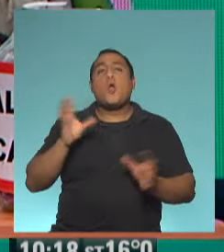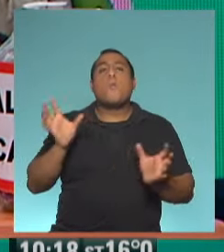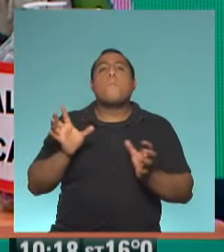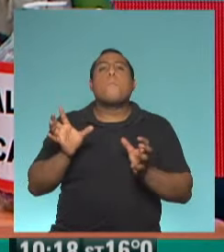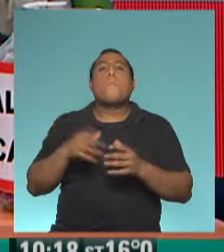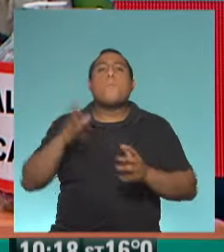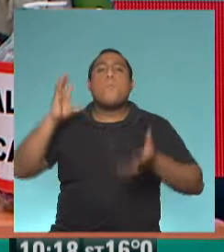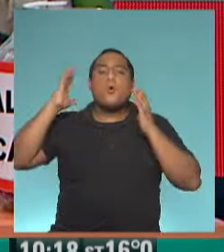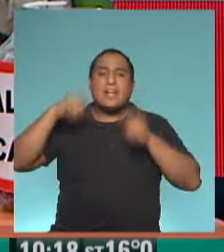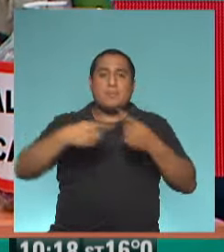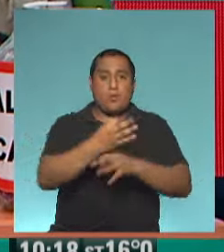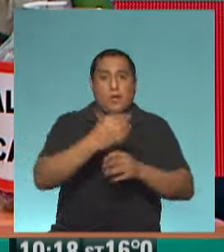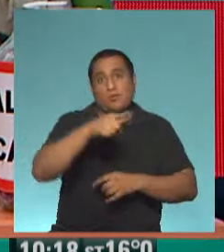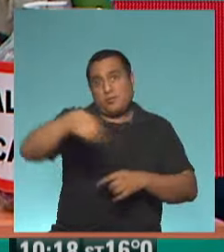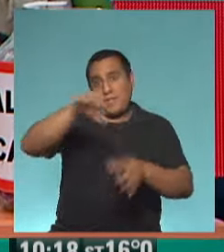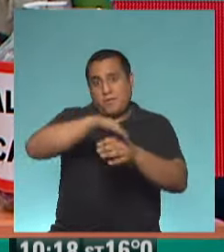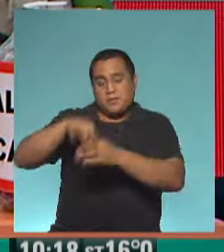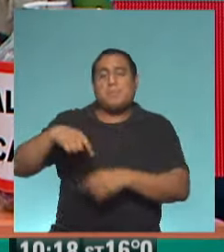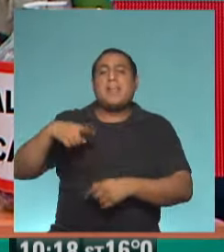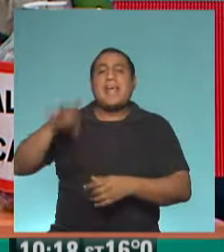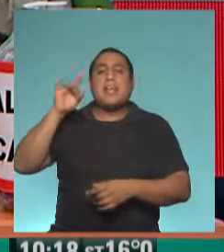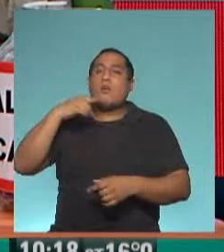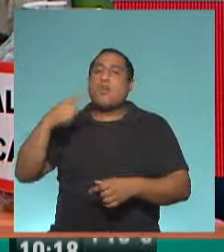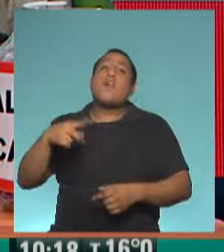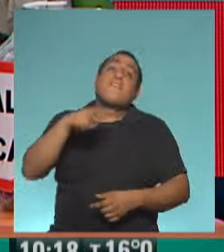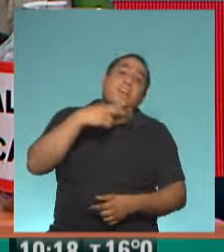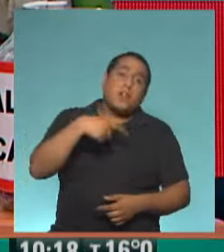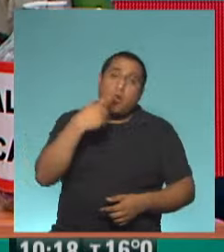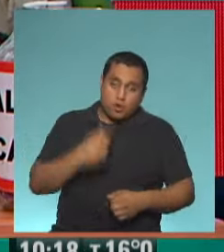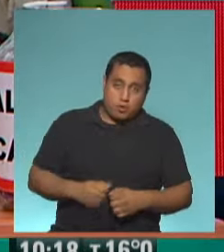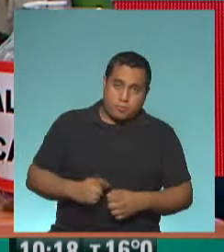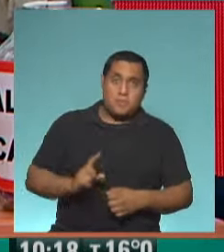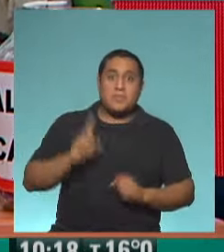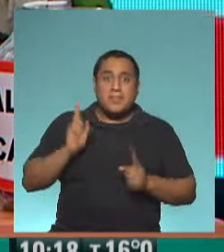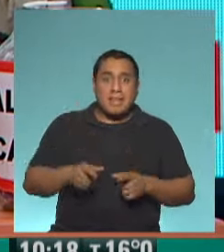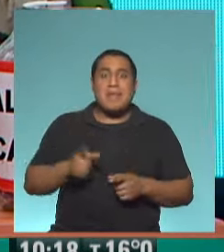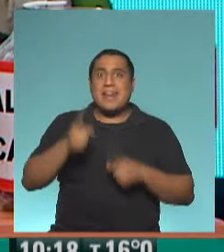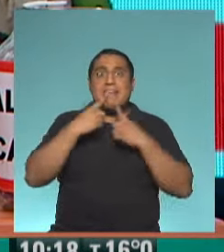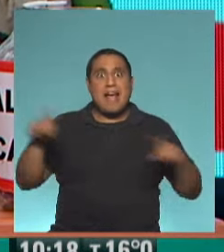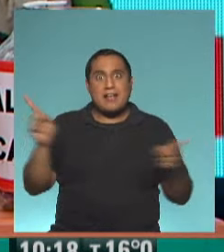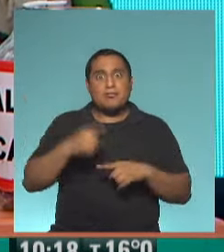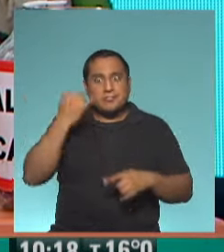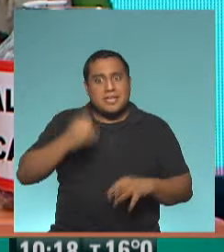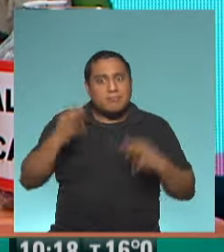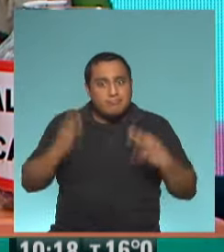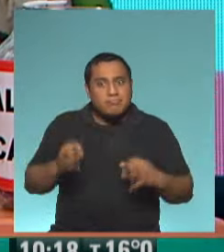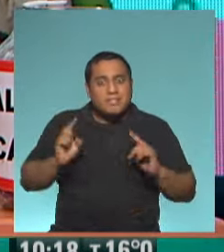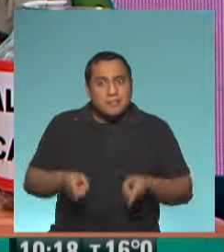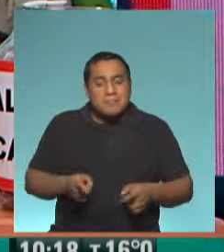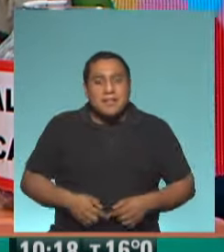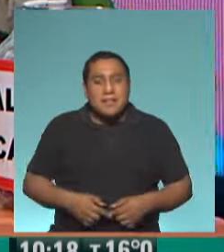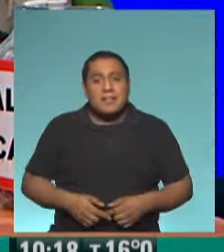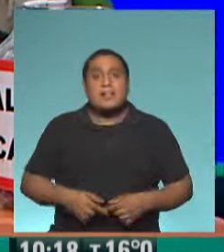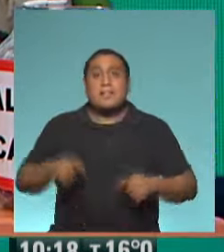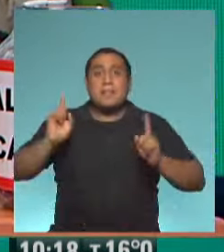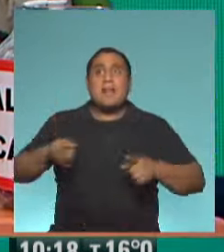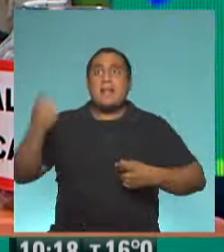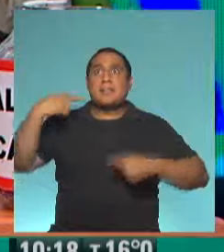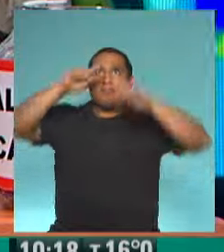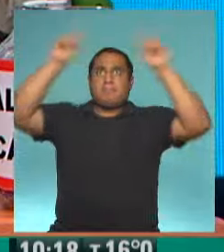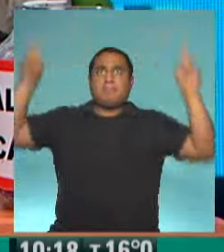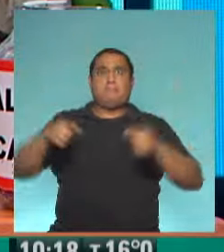Sí. La votaron ustedes. Ya elegimos los colores, verde y rojo. Y ya hicimos la canción. Hicimos nuestro estandarte ayer, así que hoy